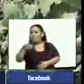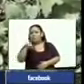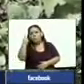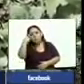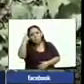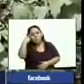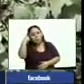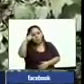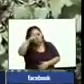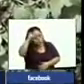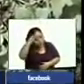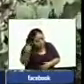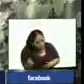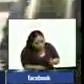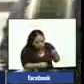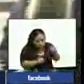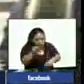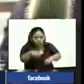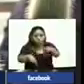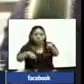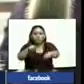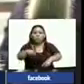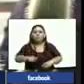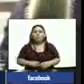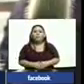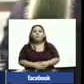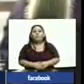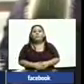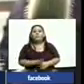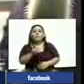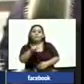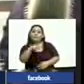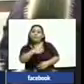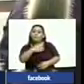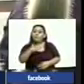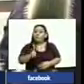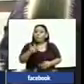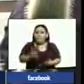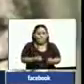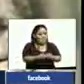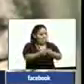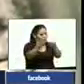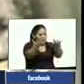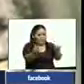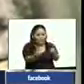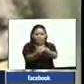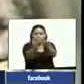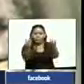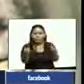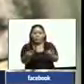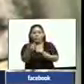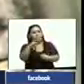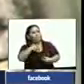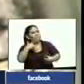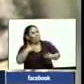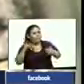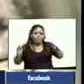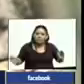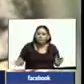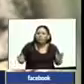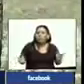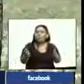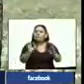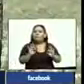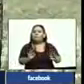apostarle a este cultivo su gusto por la reproducción de suculentas lo motivó aún